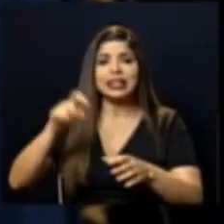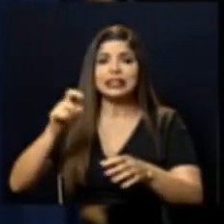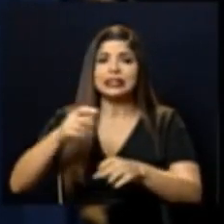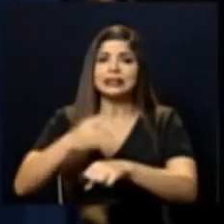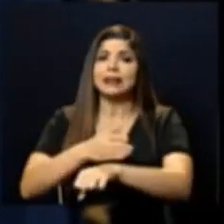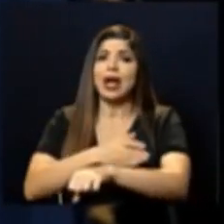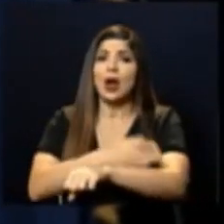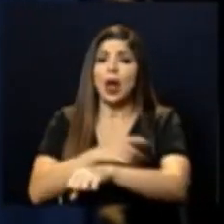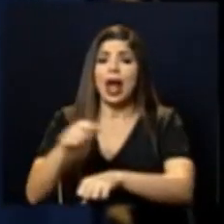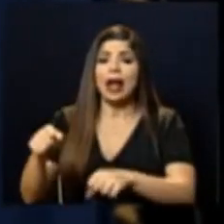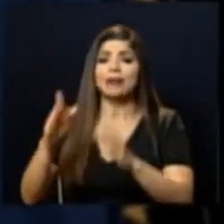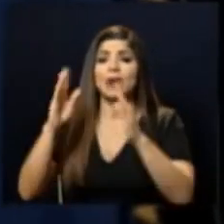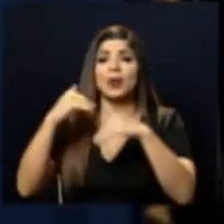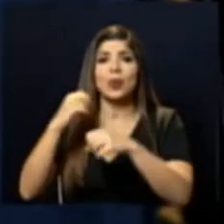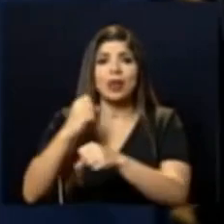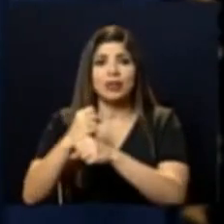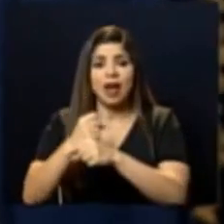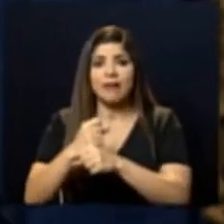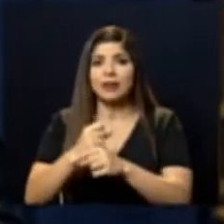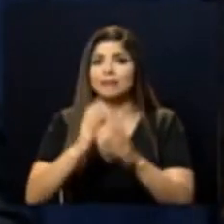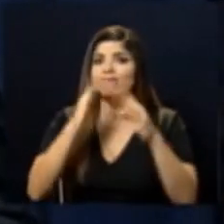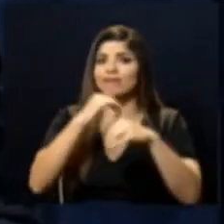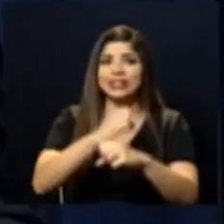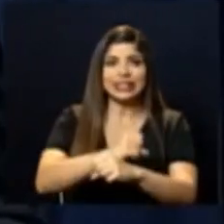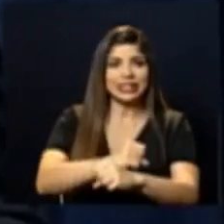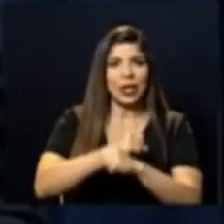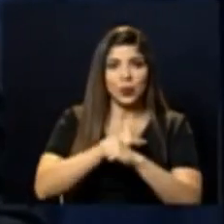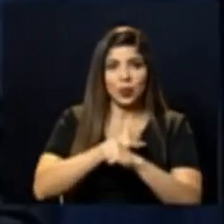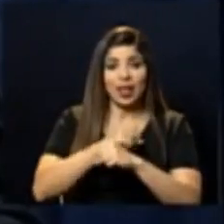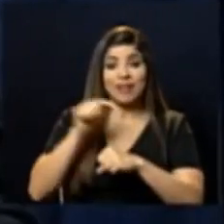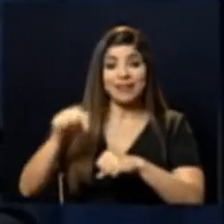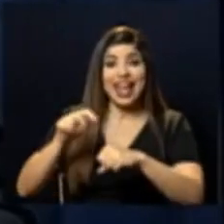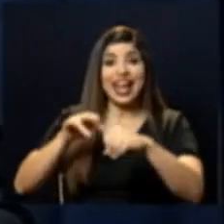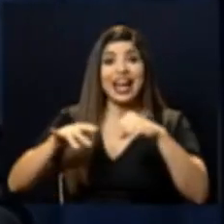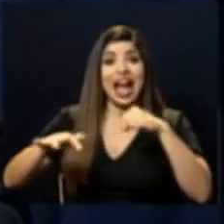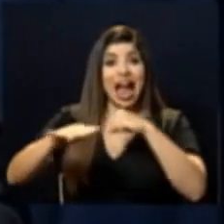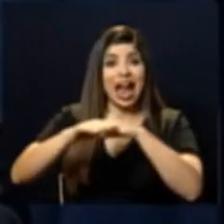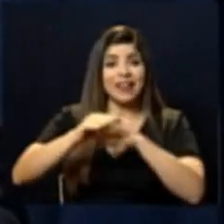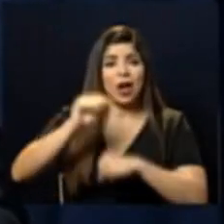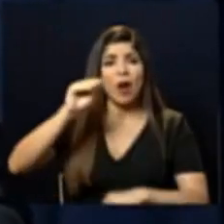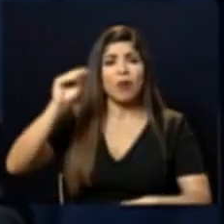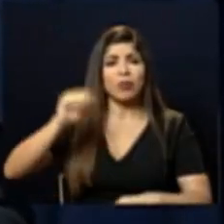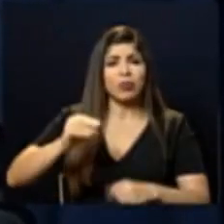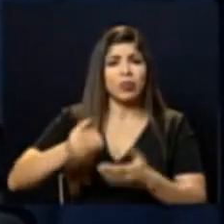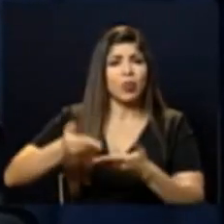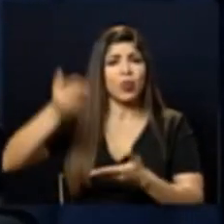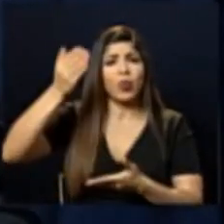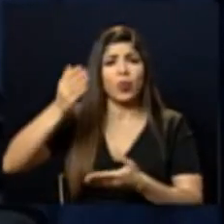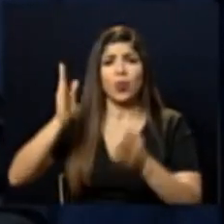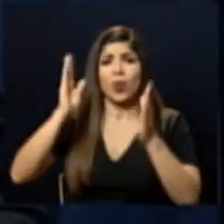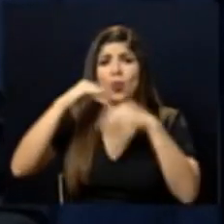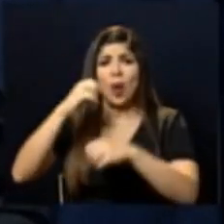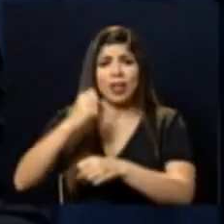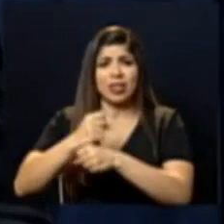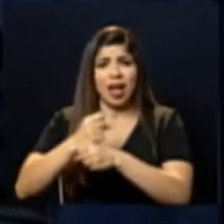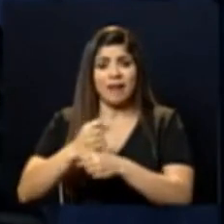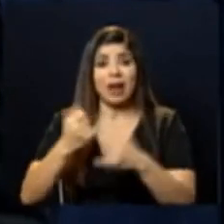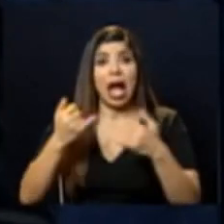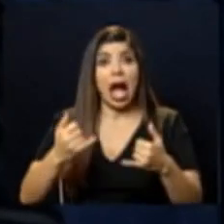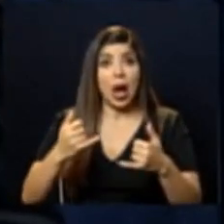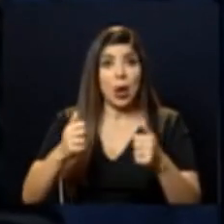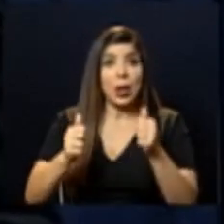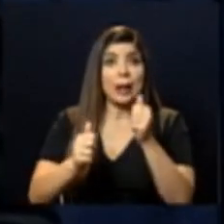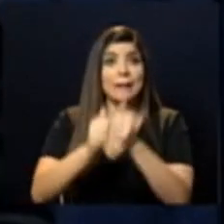situación de desempleo e inseguridad. El Caribe presenta altos índices de desempleo, ahora más